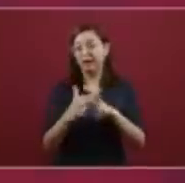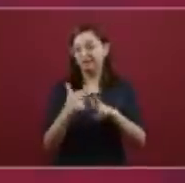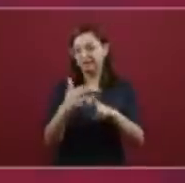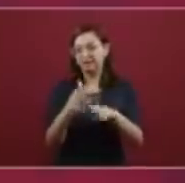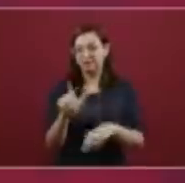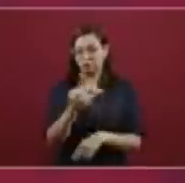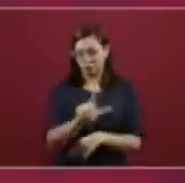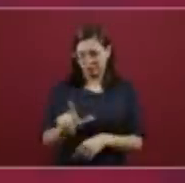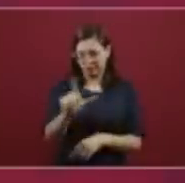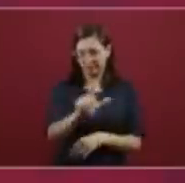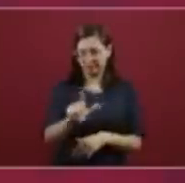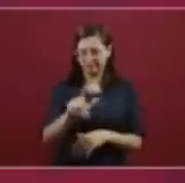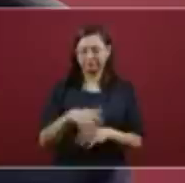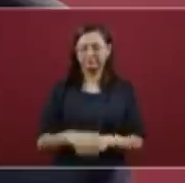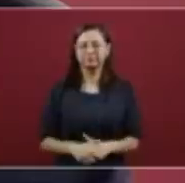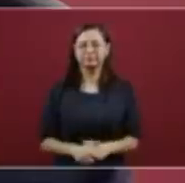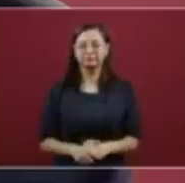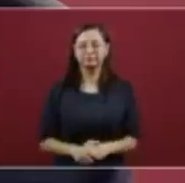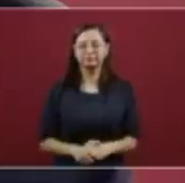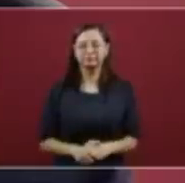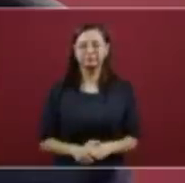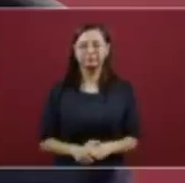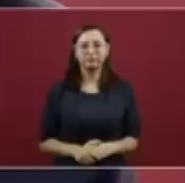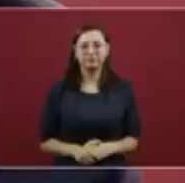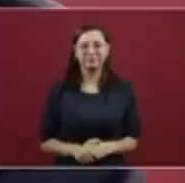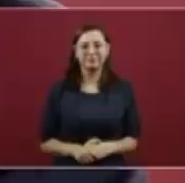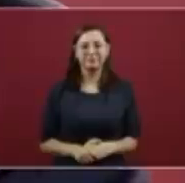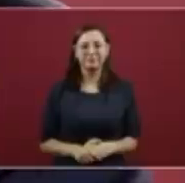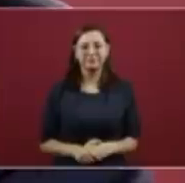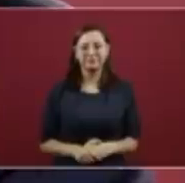El domingo vamos a